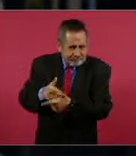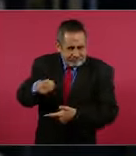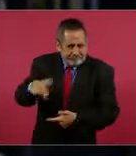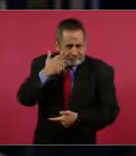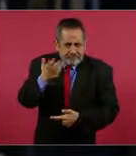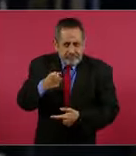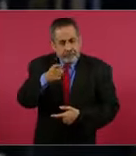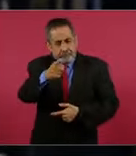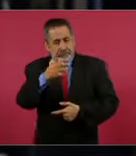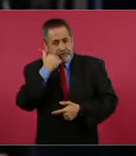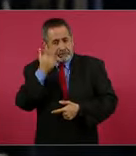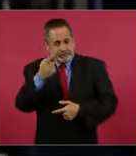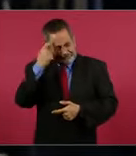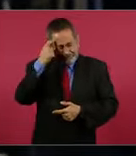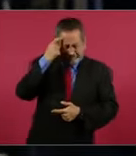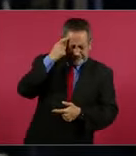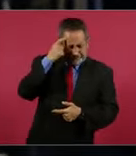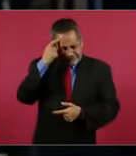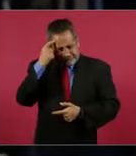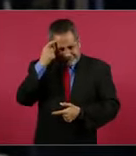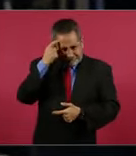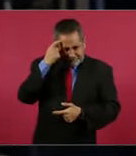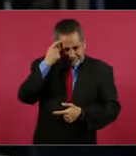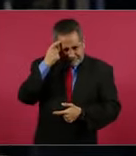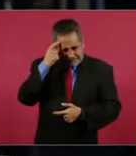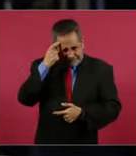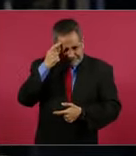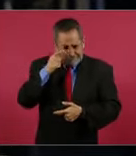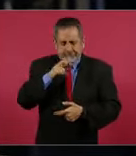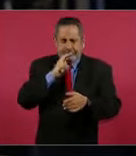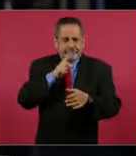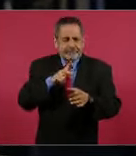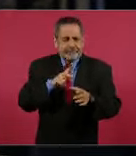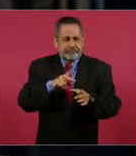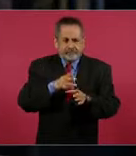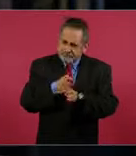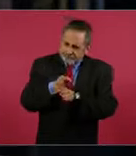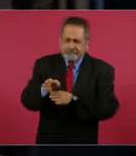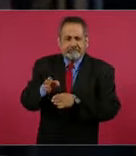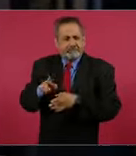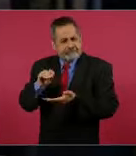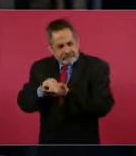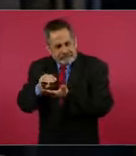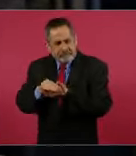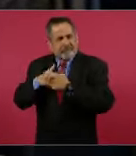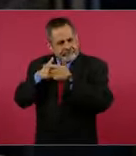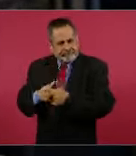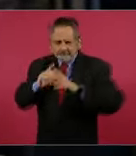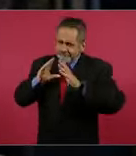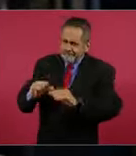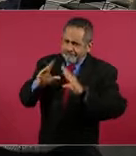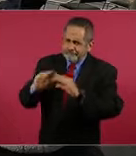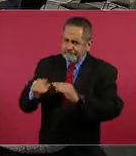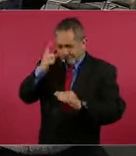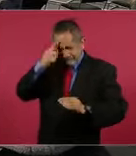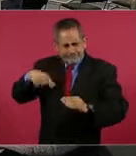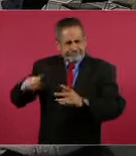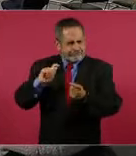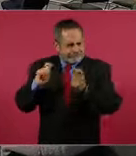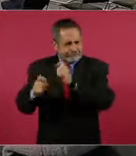¿a usted le gustaría rectificar esta decisión? Estamos hablando de darle continuidad en este caso a la transformación de México,